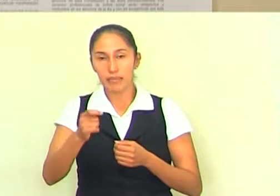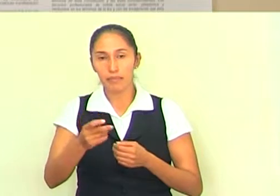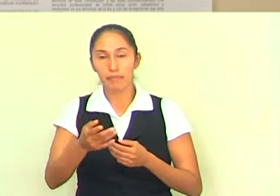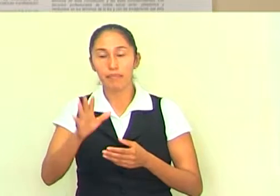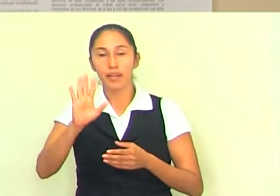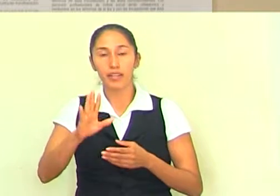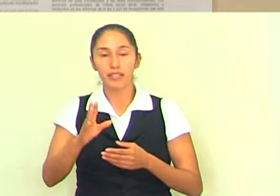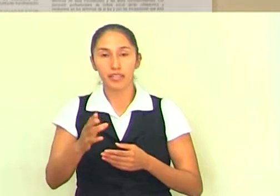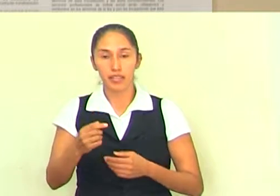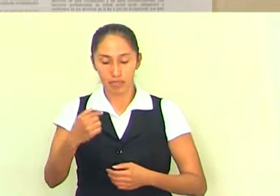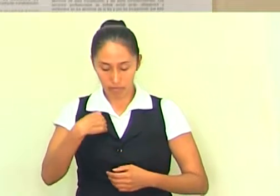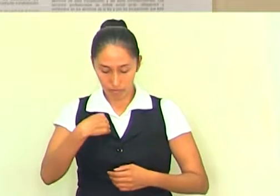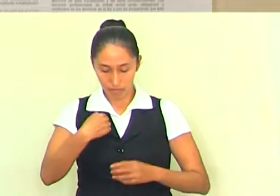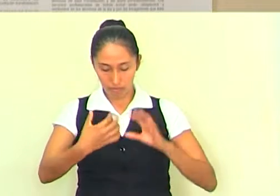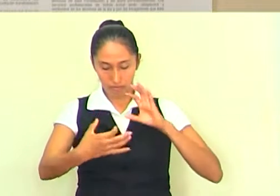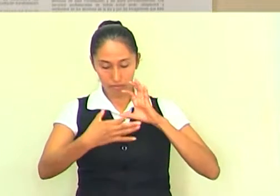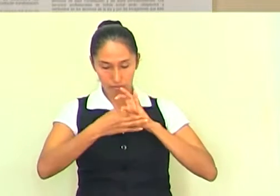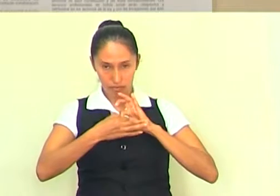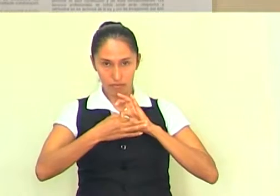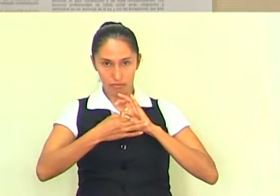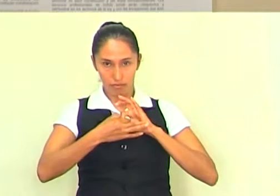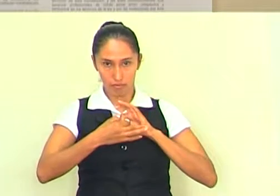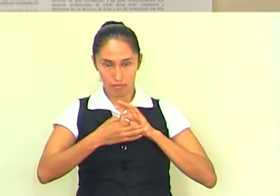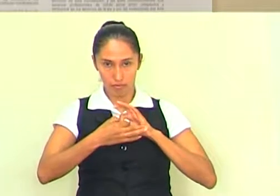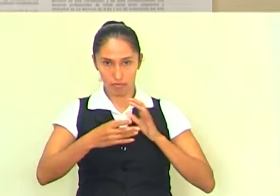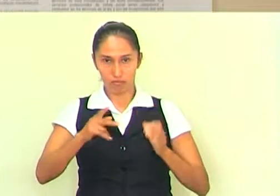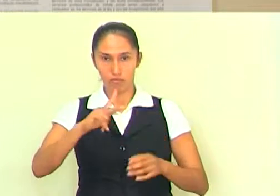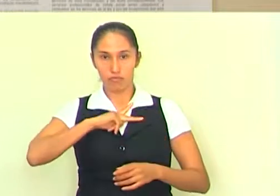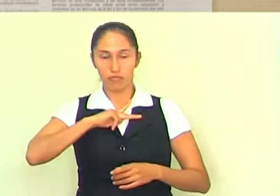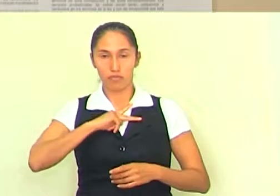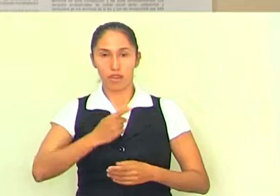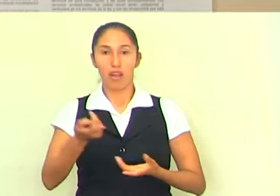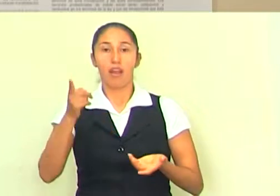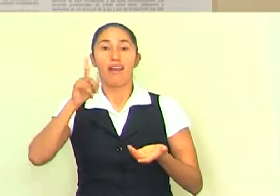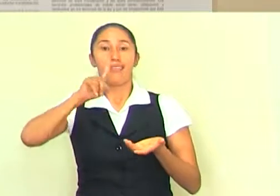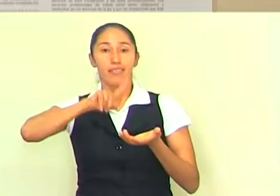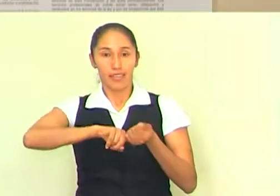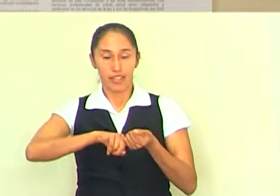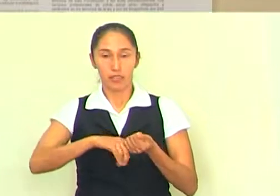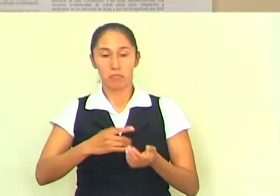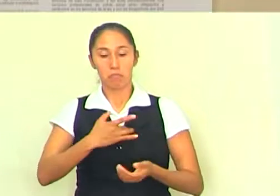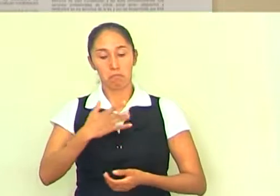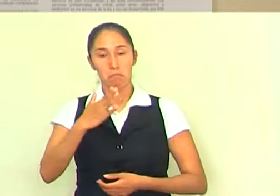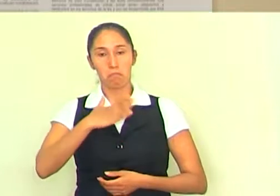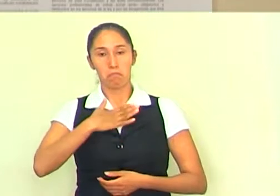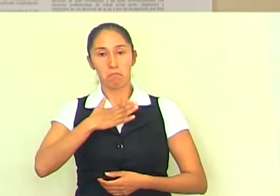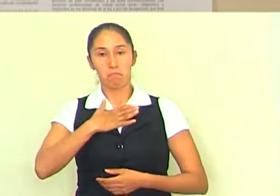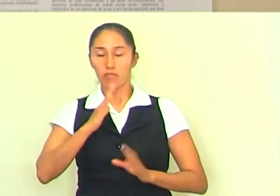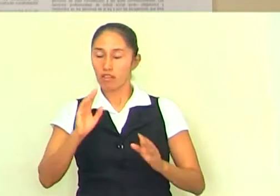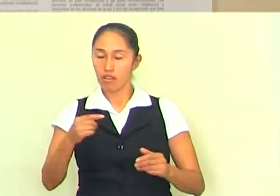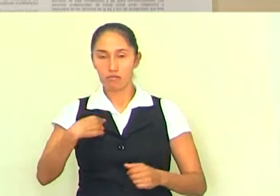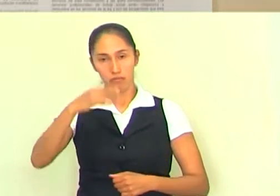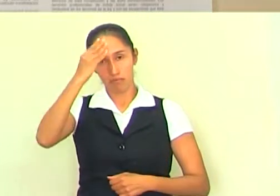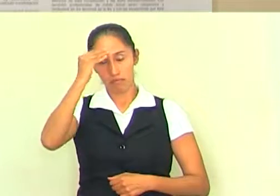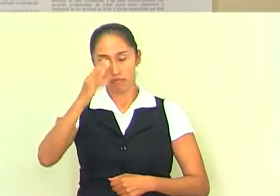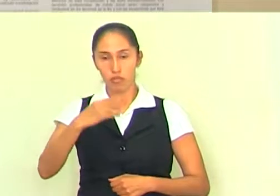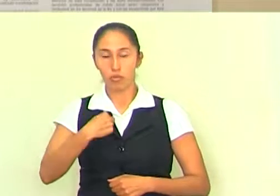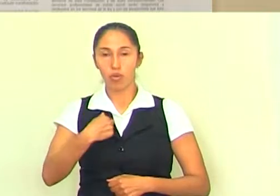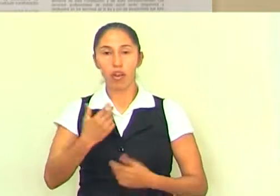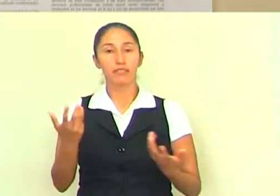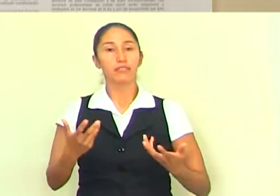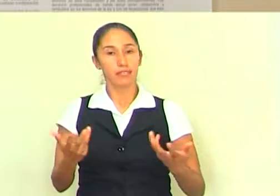a la persona, ¿sí? Por eso decíamos que están sustentadas en la dignidad humana, sí, porque